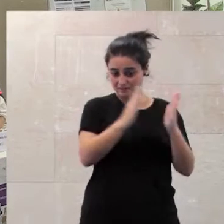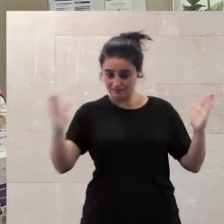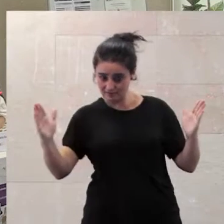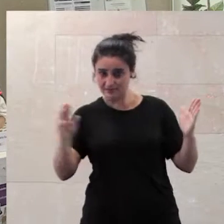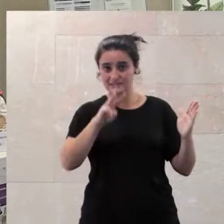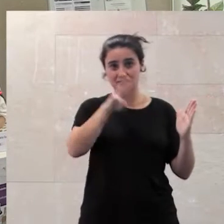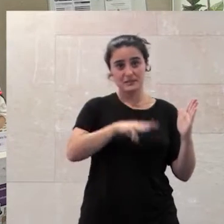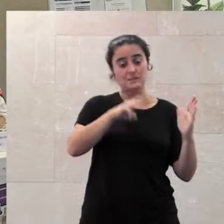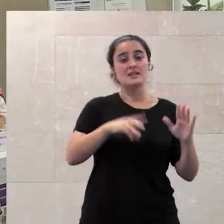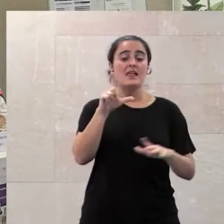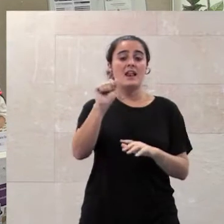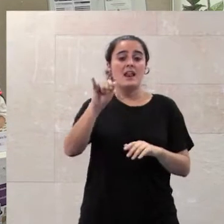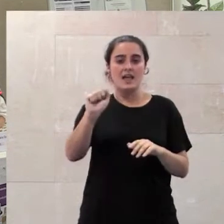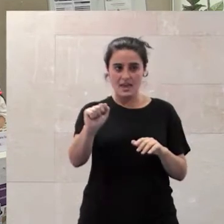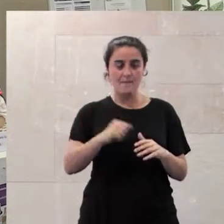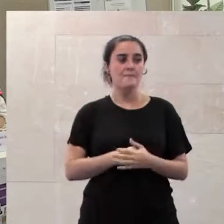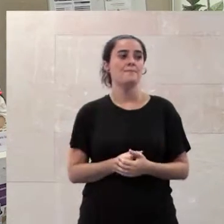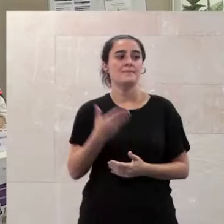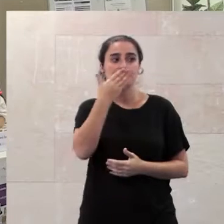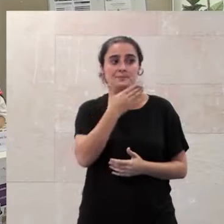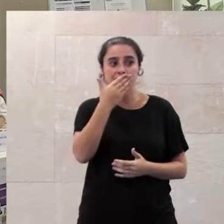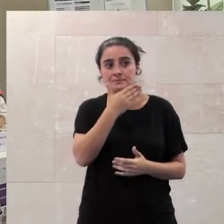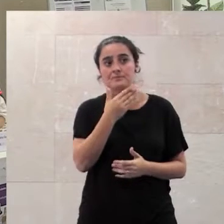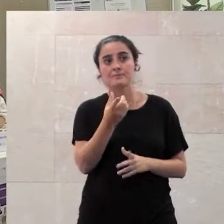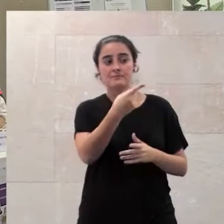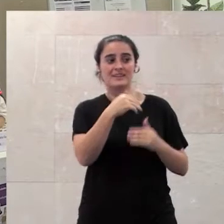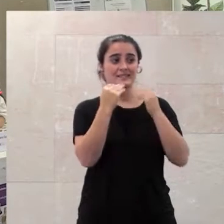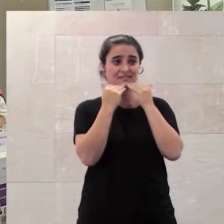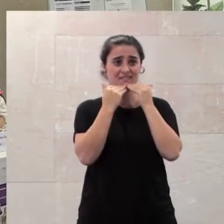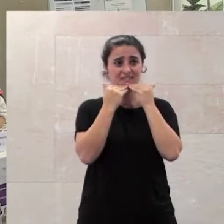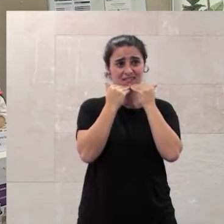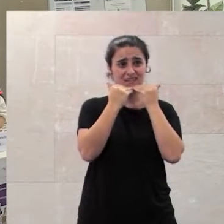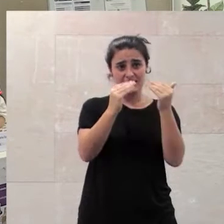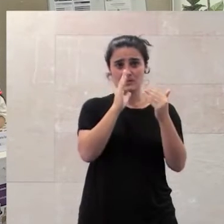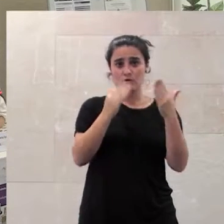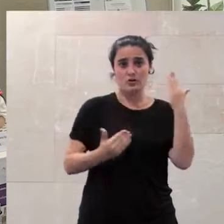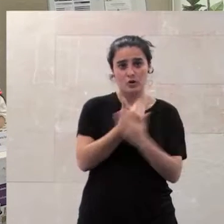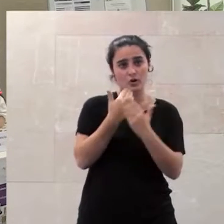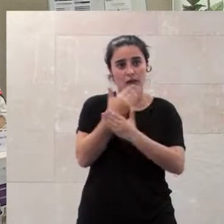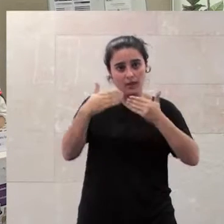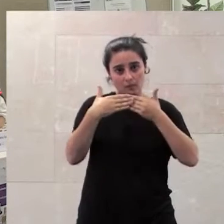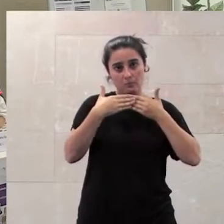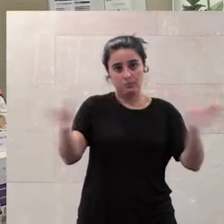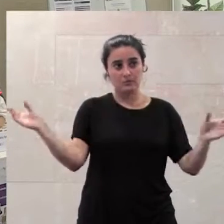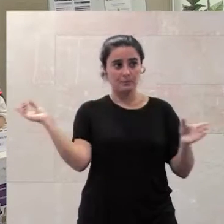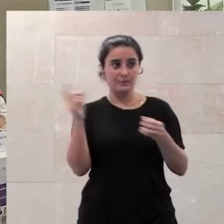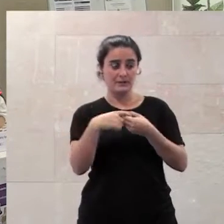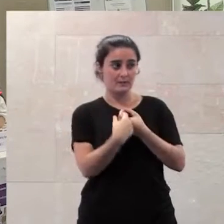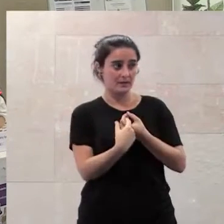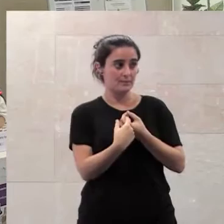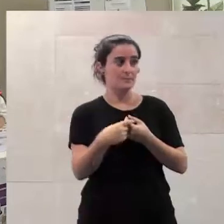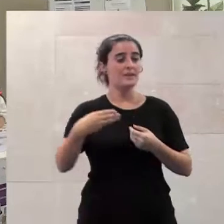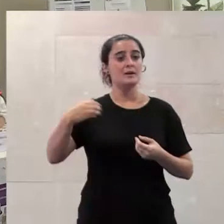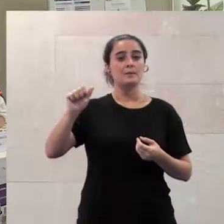de Laia Eskola. Y quiero agradecer que hayan acudido a esta jornada también de apertura. Con nosotras